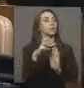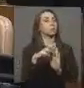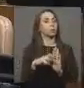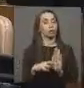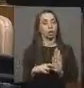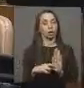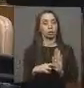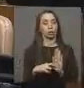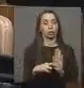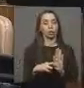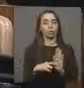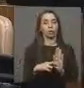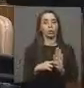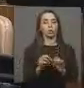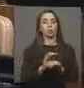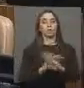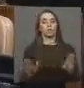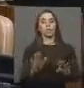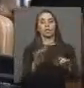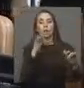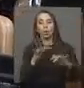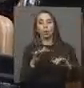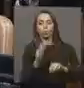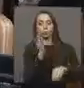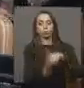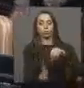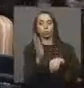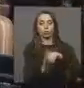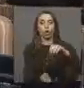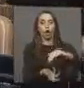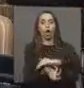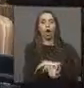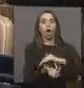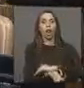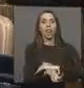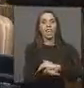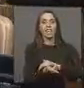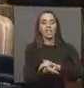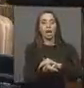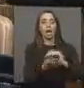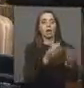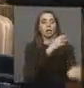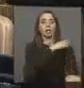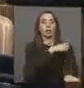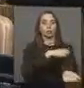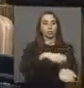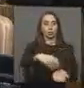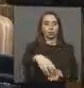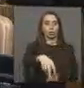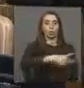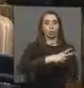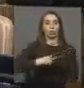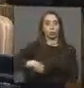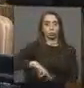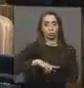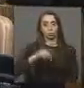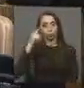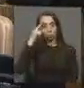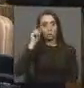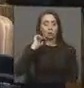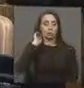que elimina el uso de la leña a lo largo del país nosotros consideramos de que